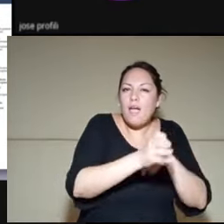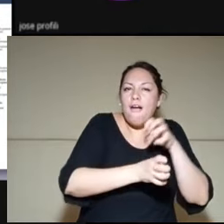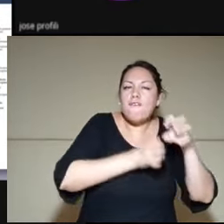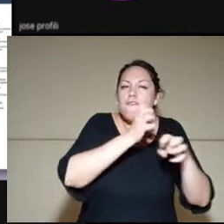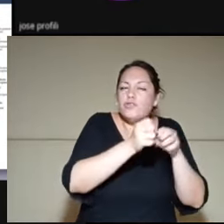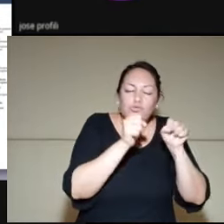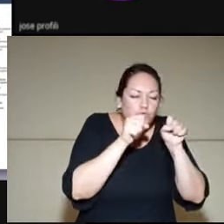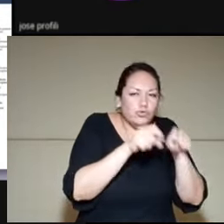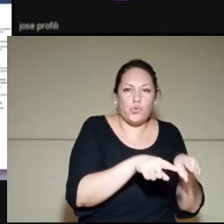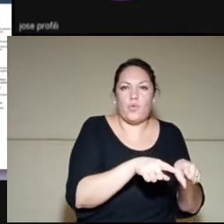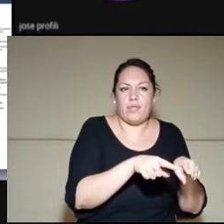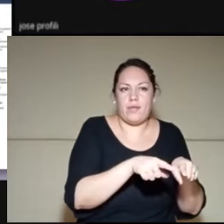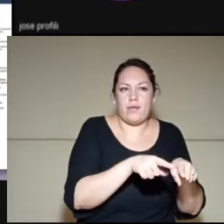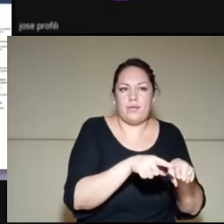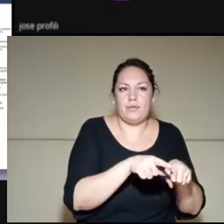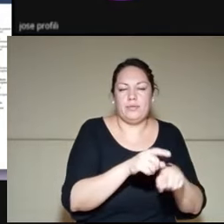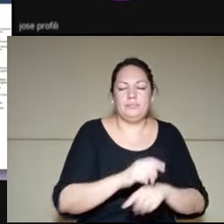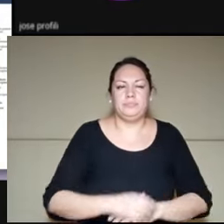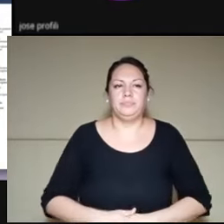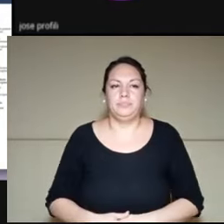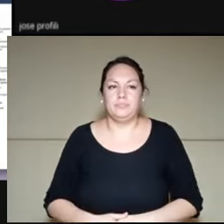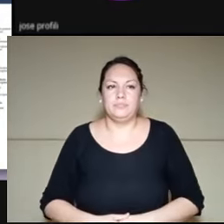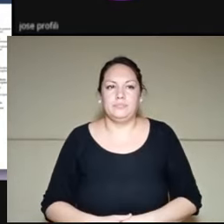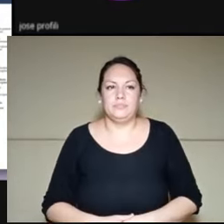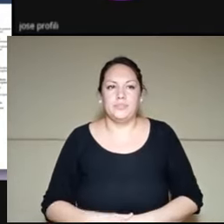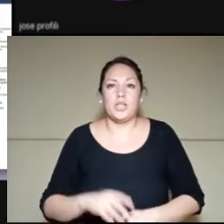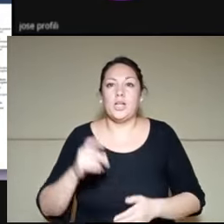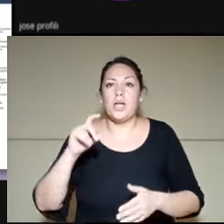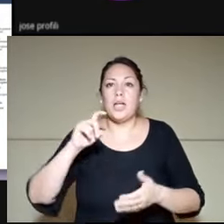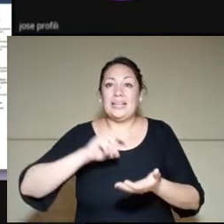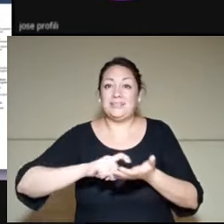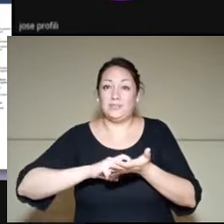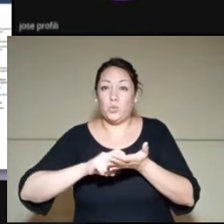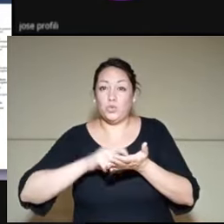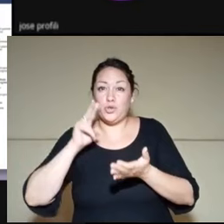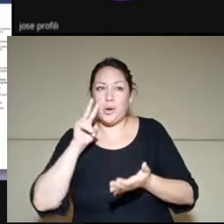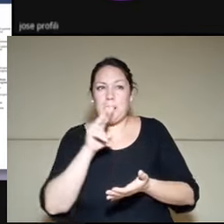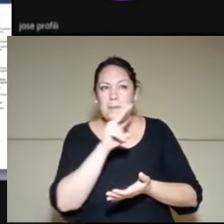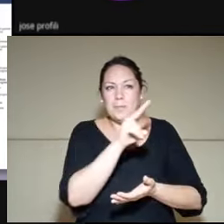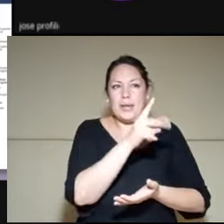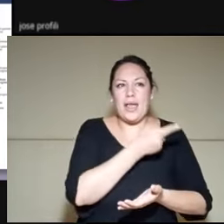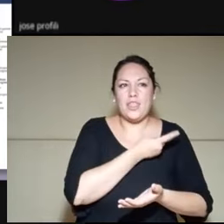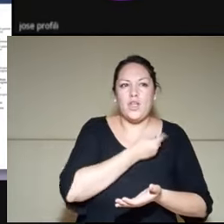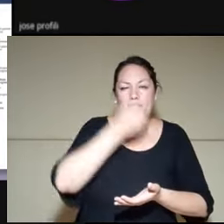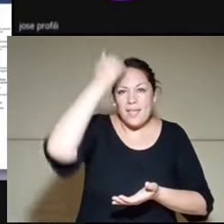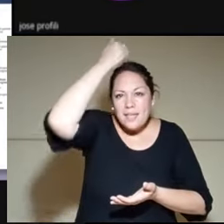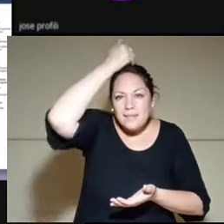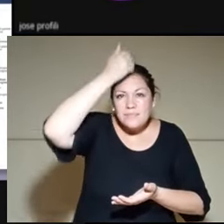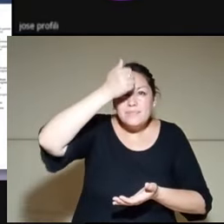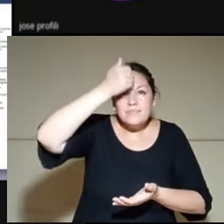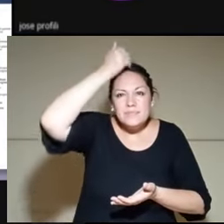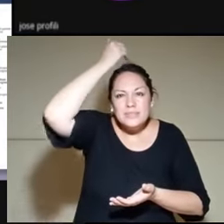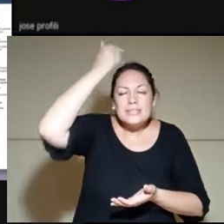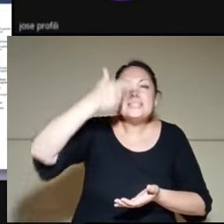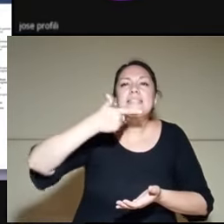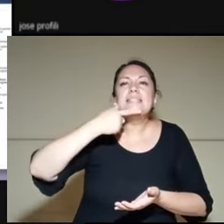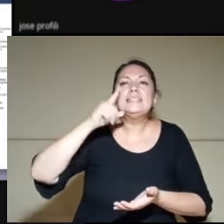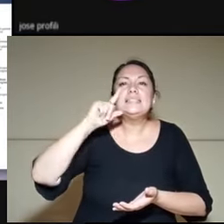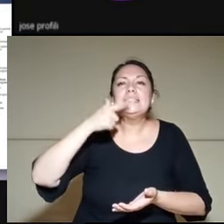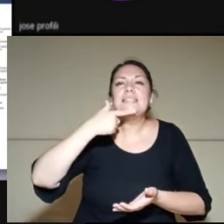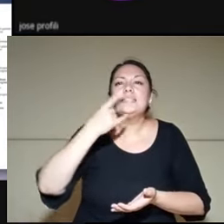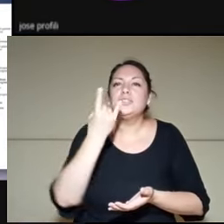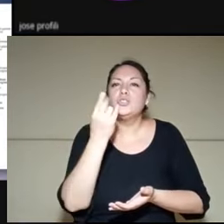función. Entonces, si ustedes ven acá, y me siguen el cursor, esto es lo que se llama cisura de